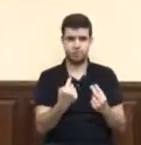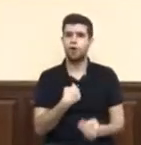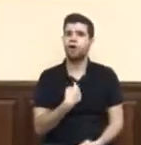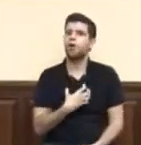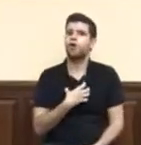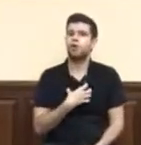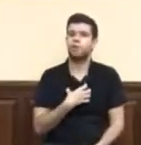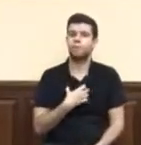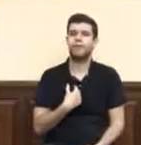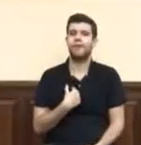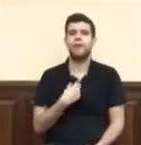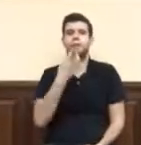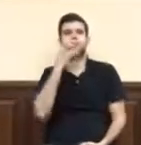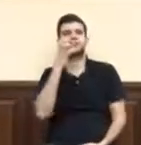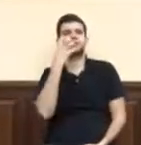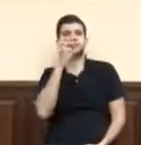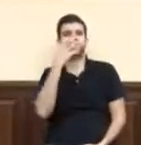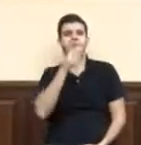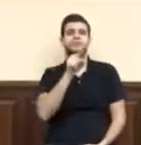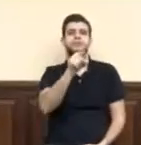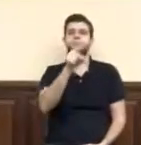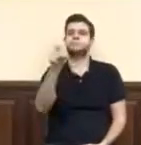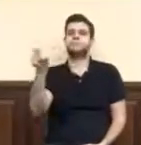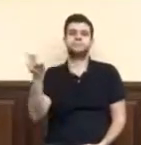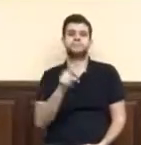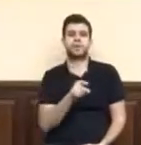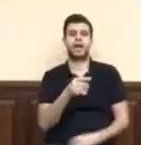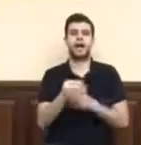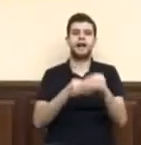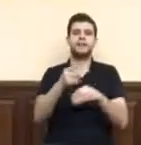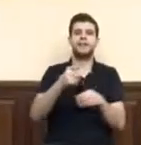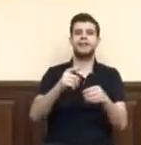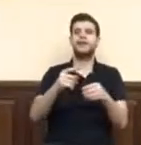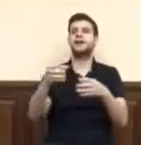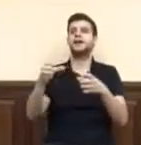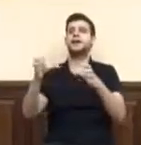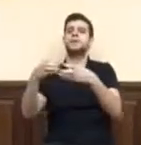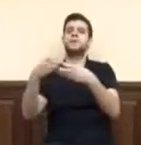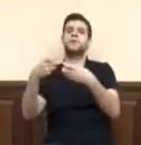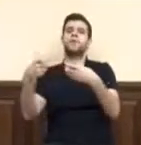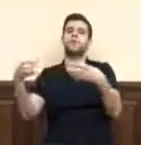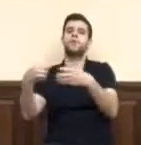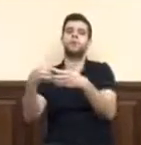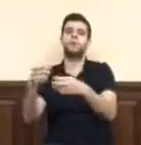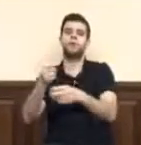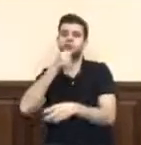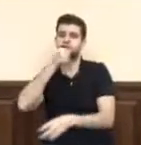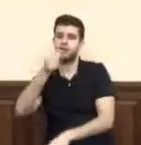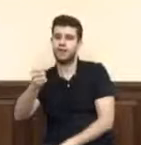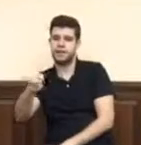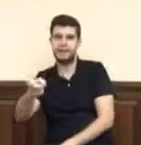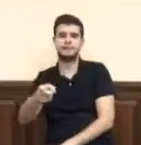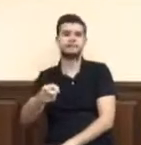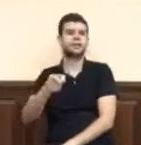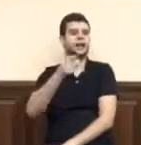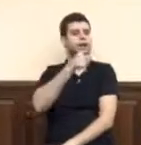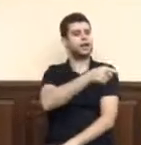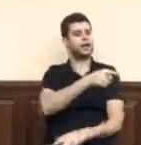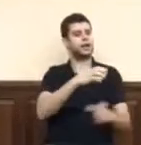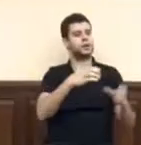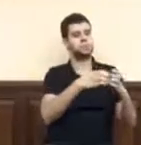quejar constantemente, como hace continuamente el Partido Socialista, de que el Partido Popular